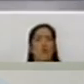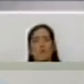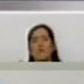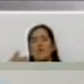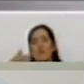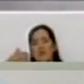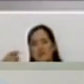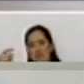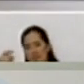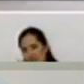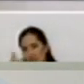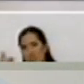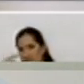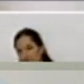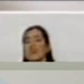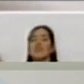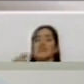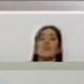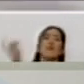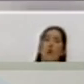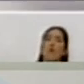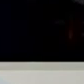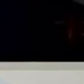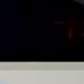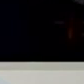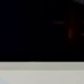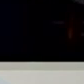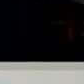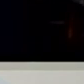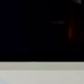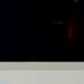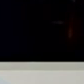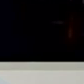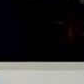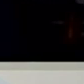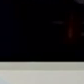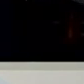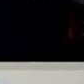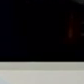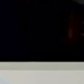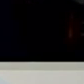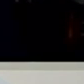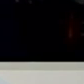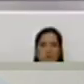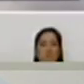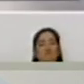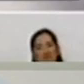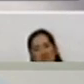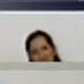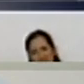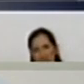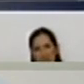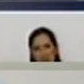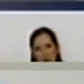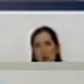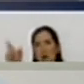apoyaron 136 países y hoy esto es ley de Naciones Unidas. Muchas gracias, muchísimas gracias y felicitaciones a ambos, al